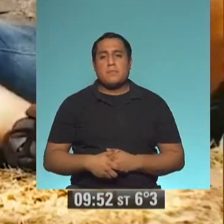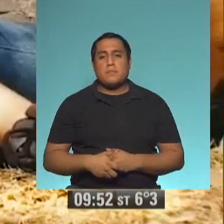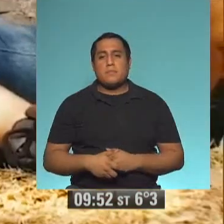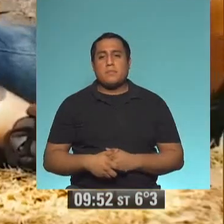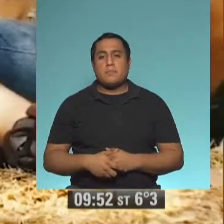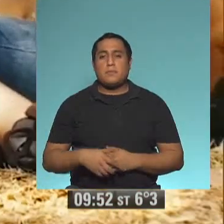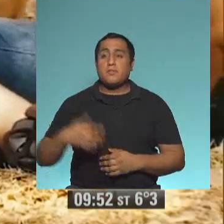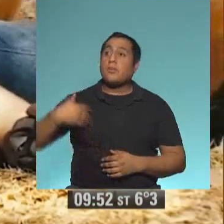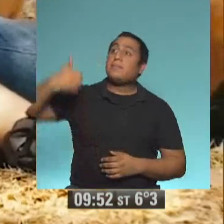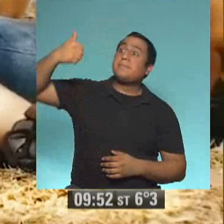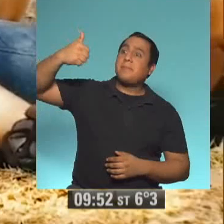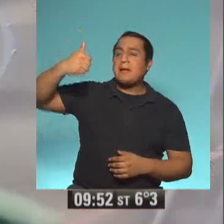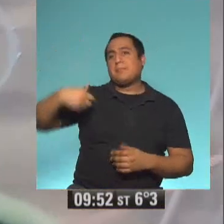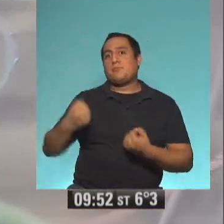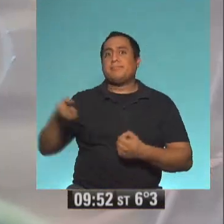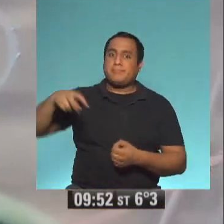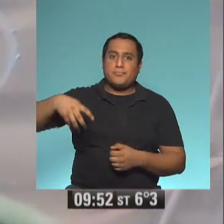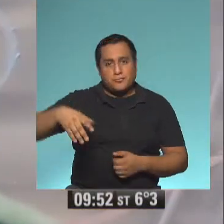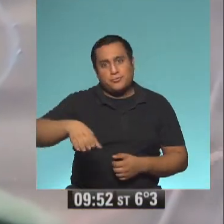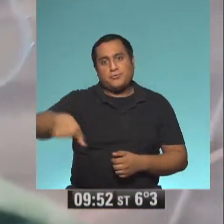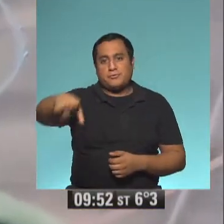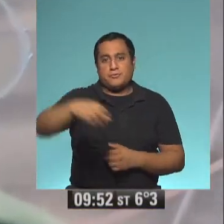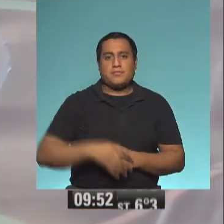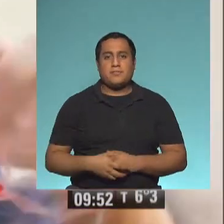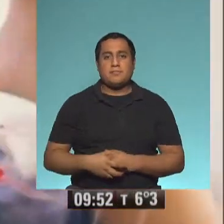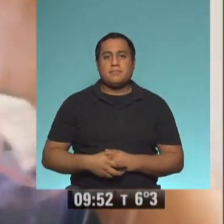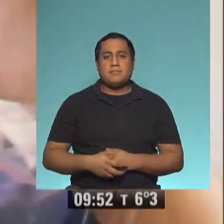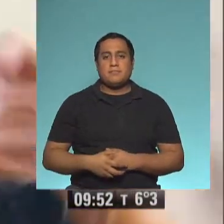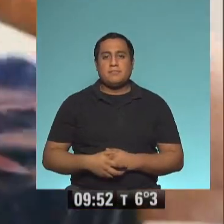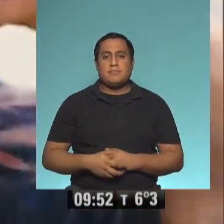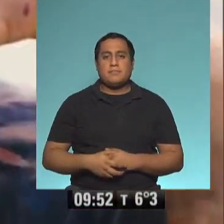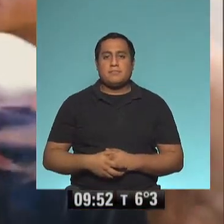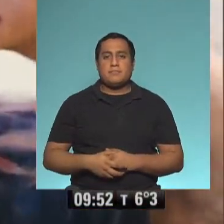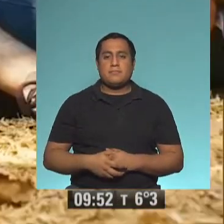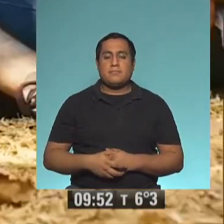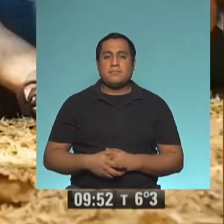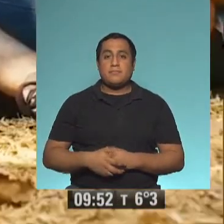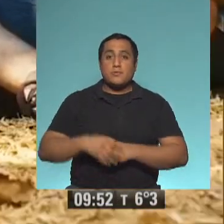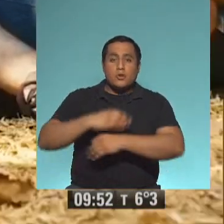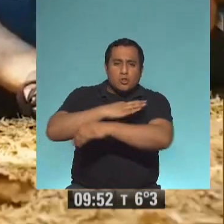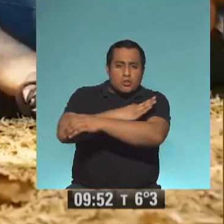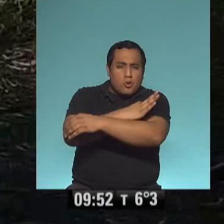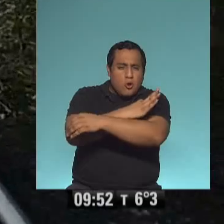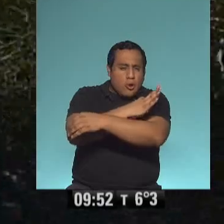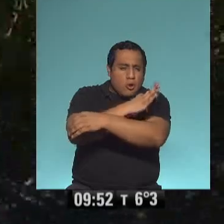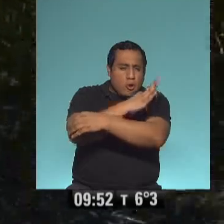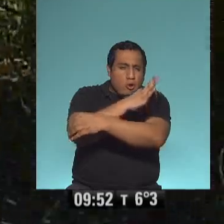Que vine haciendo dedo. Que vine haciendo dedo. Que haga un monstruo que nos dé miedo. Ya sale el